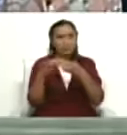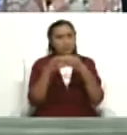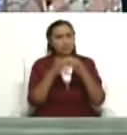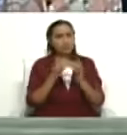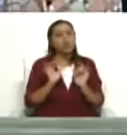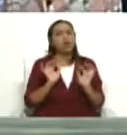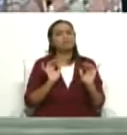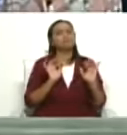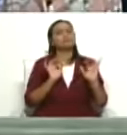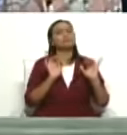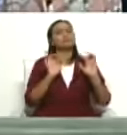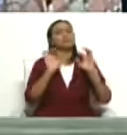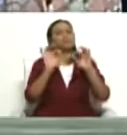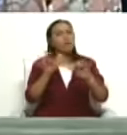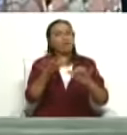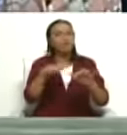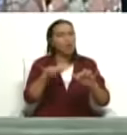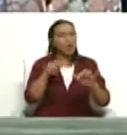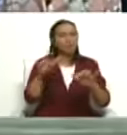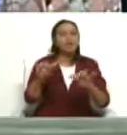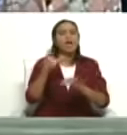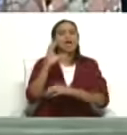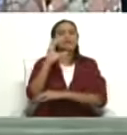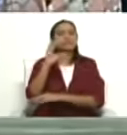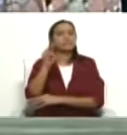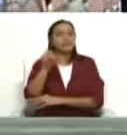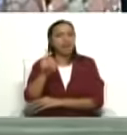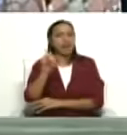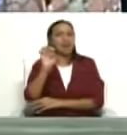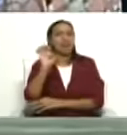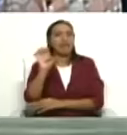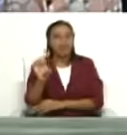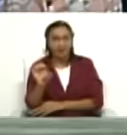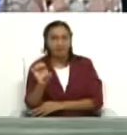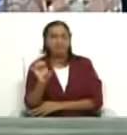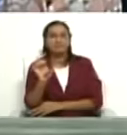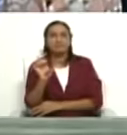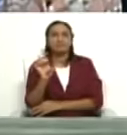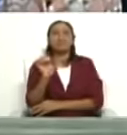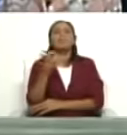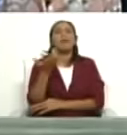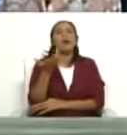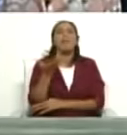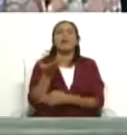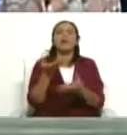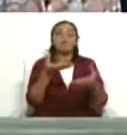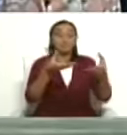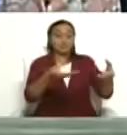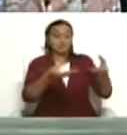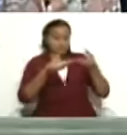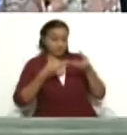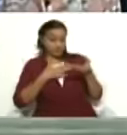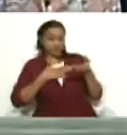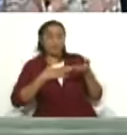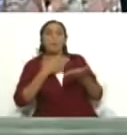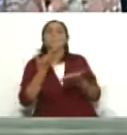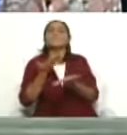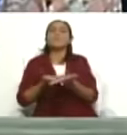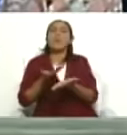poder electoral ante el Consejo Nacional Electoral para traer una propuesta